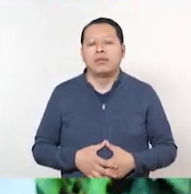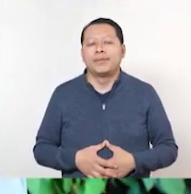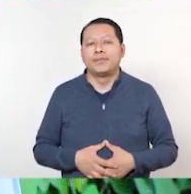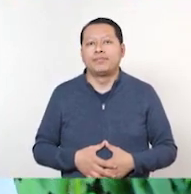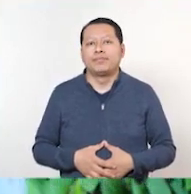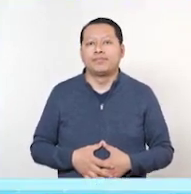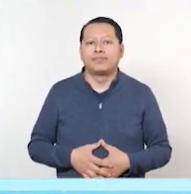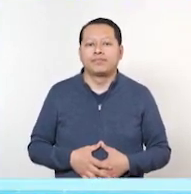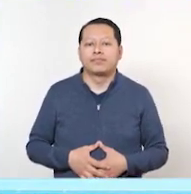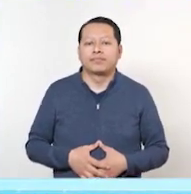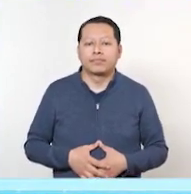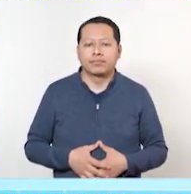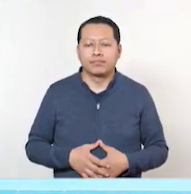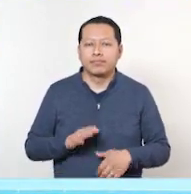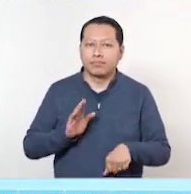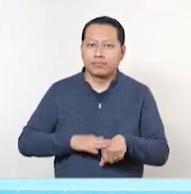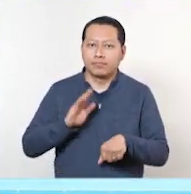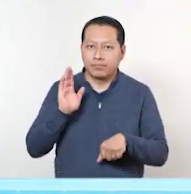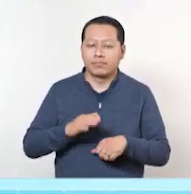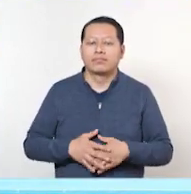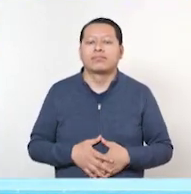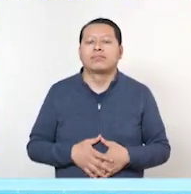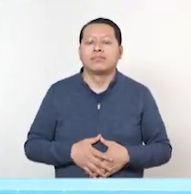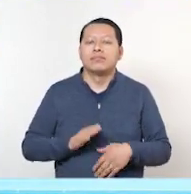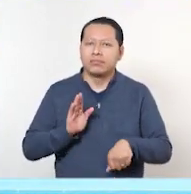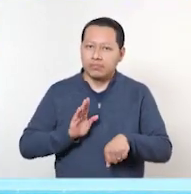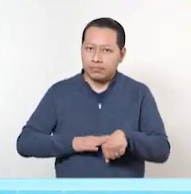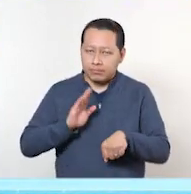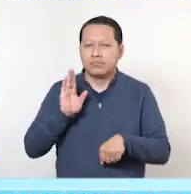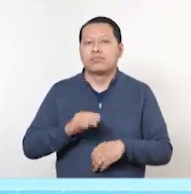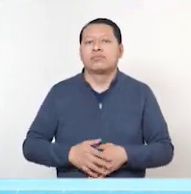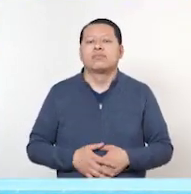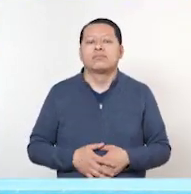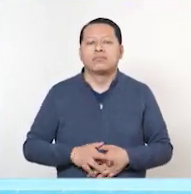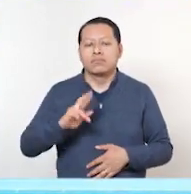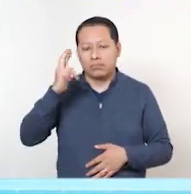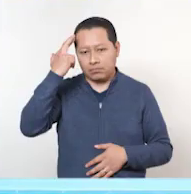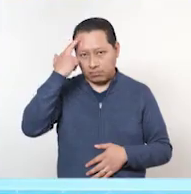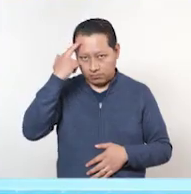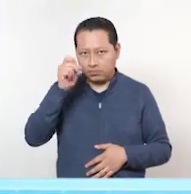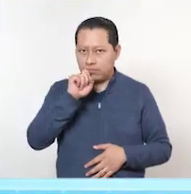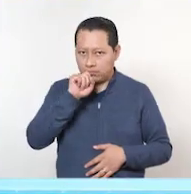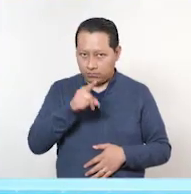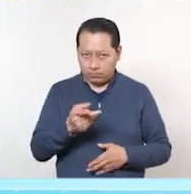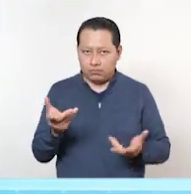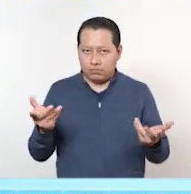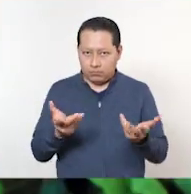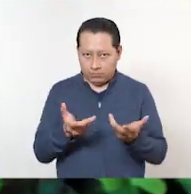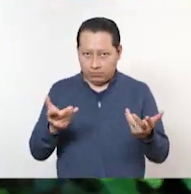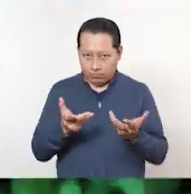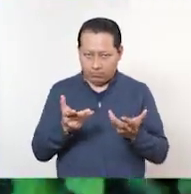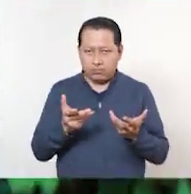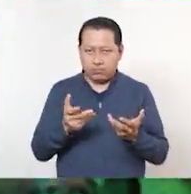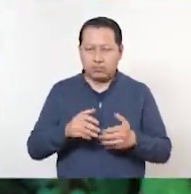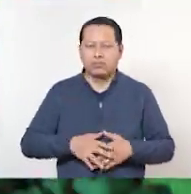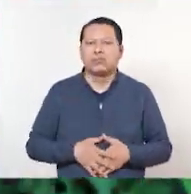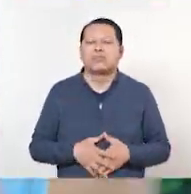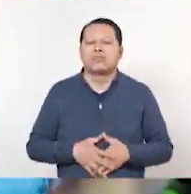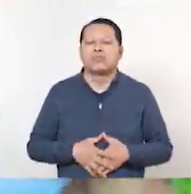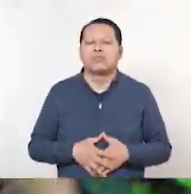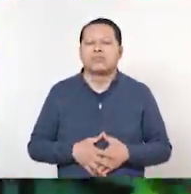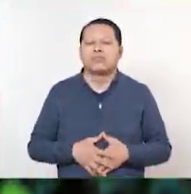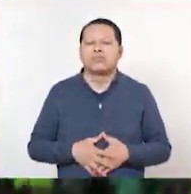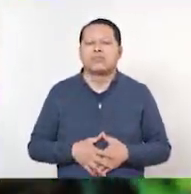¿Va? Una más. Una más. Acuérdate, elevas rodilla y la